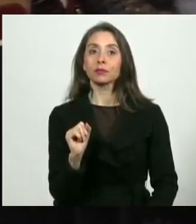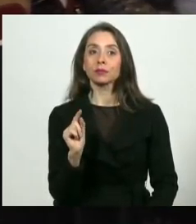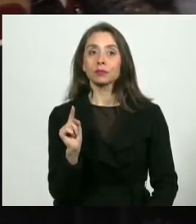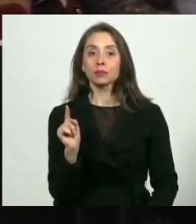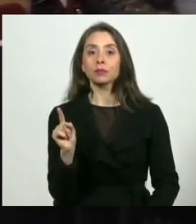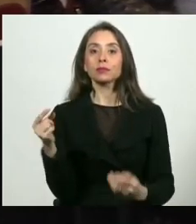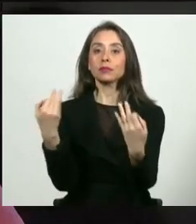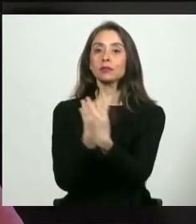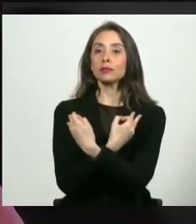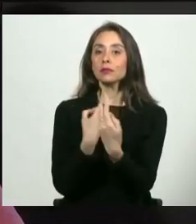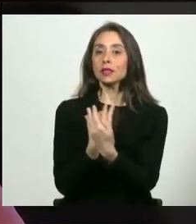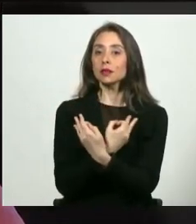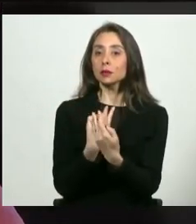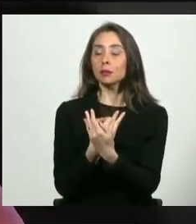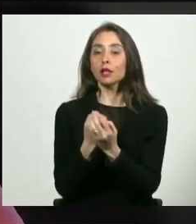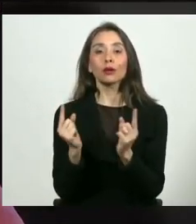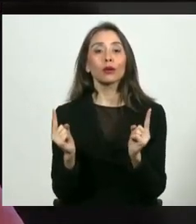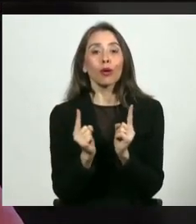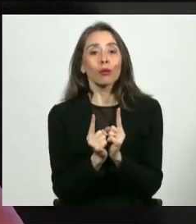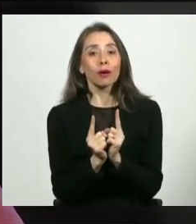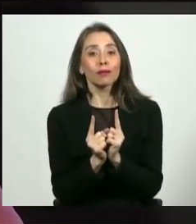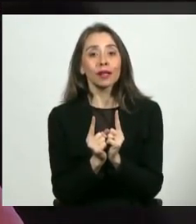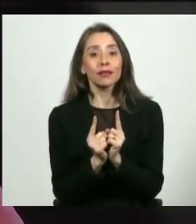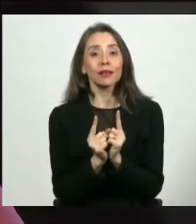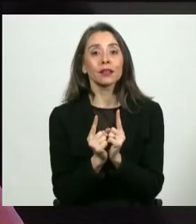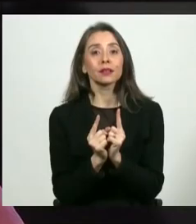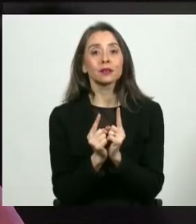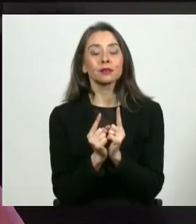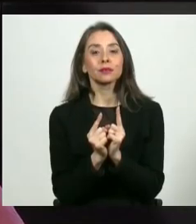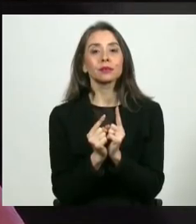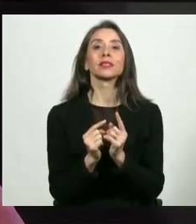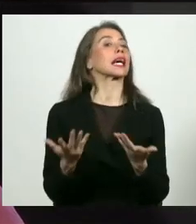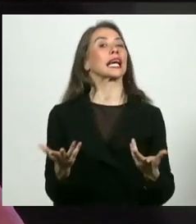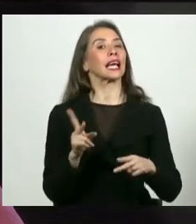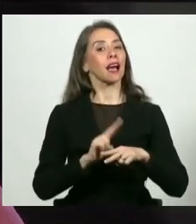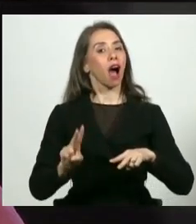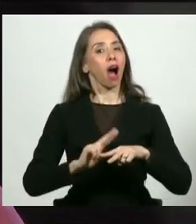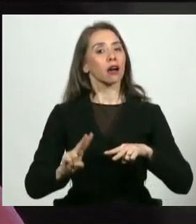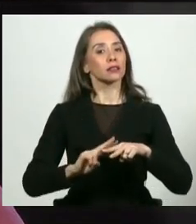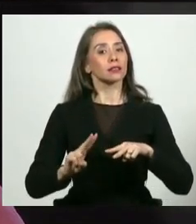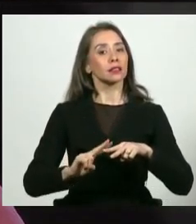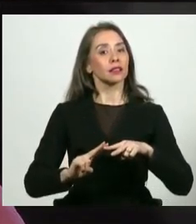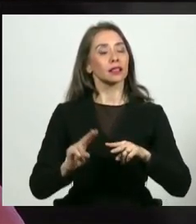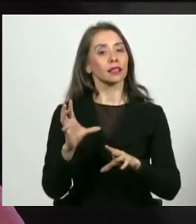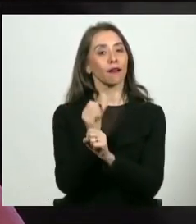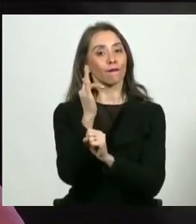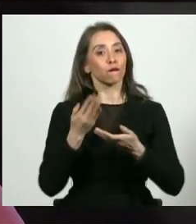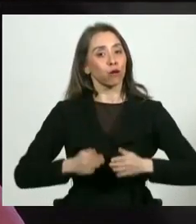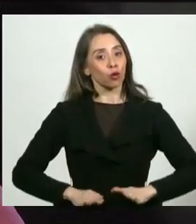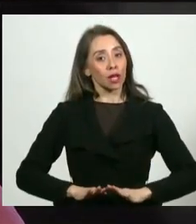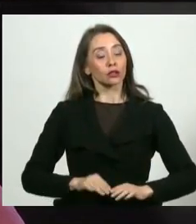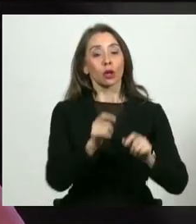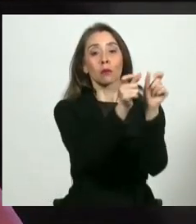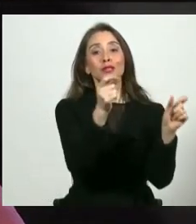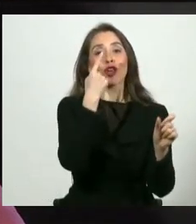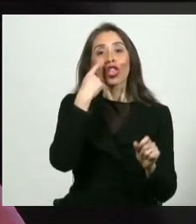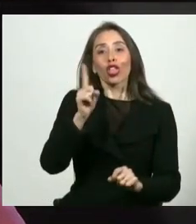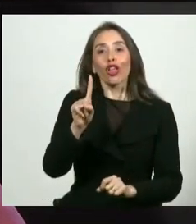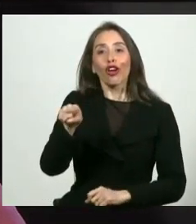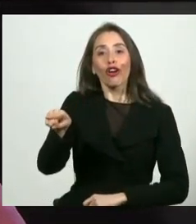nos expliquen la forma más breve posible lo que hace la Fundación, para quienes no la